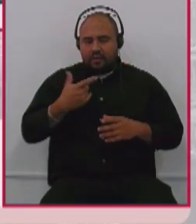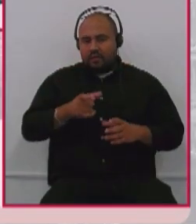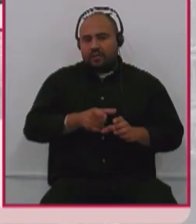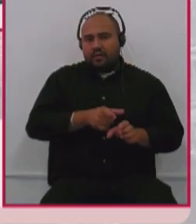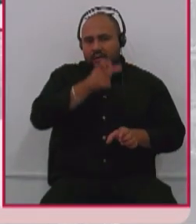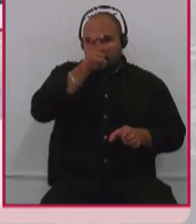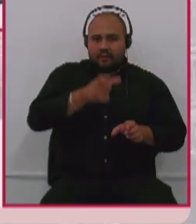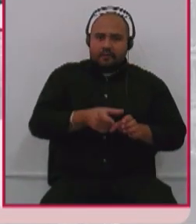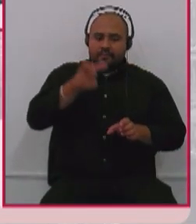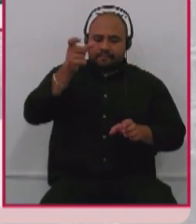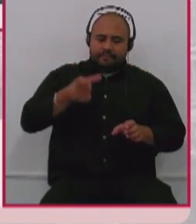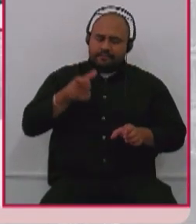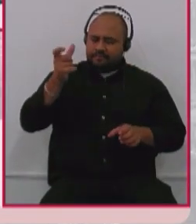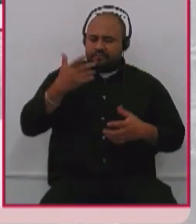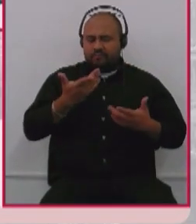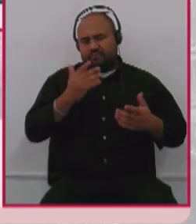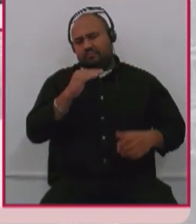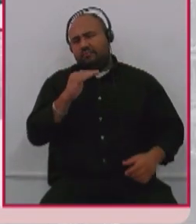Y se dijo, oye,